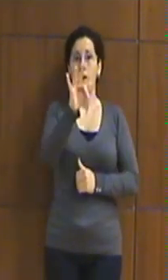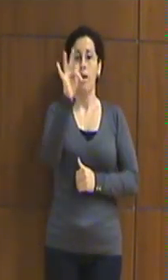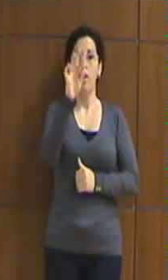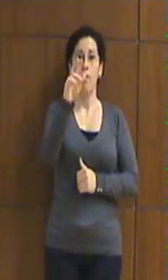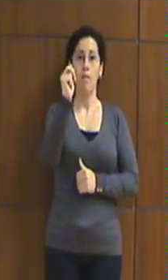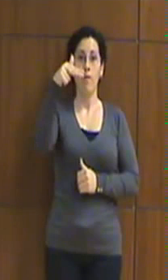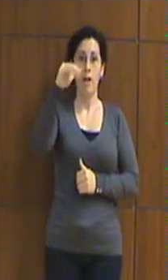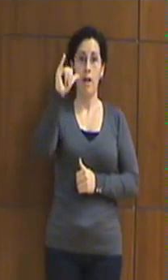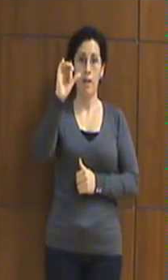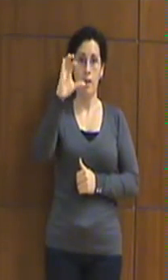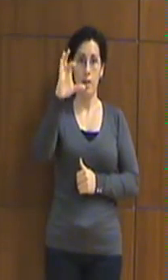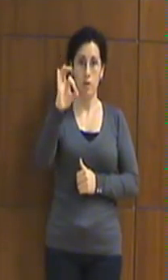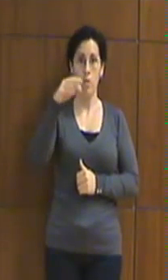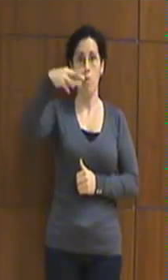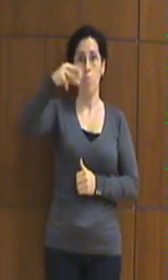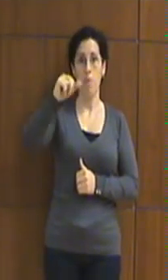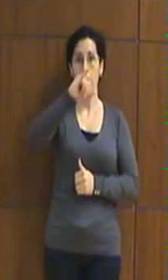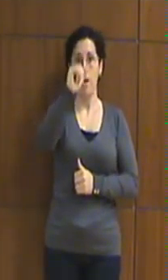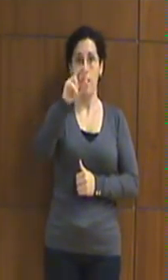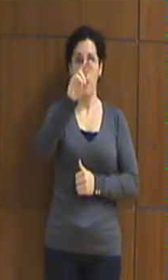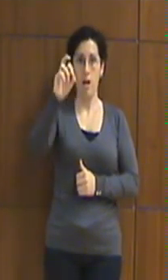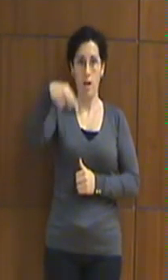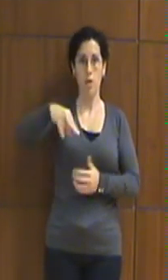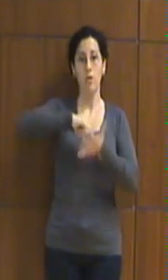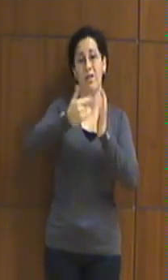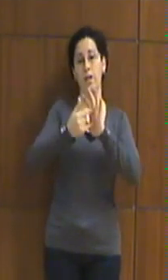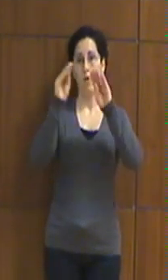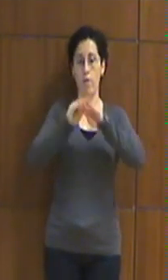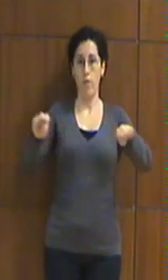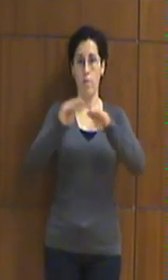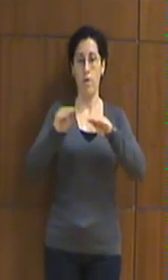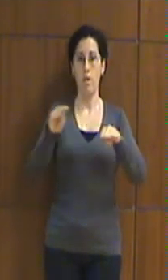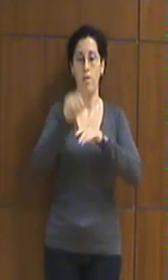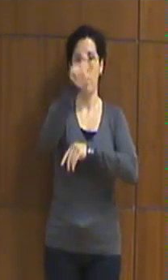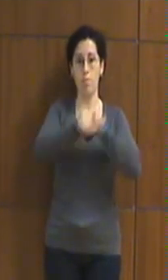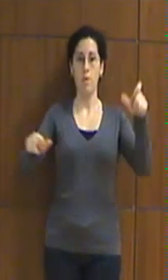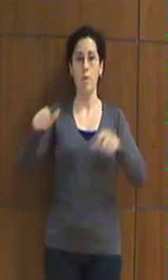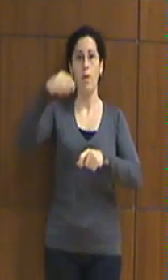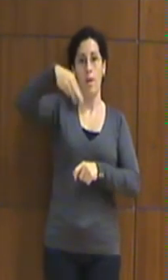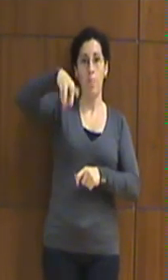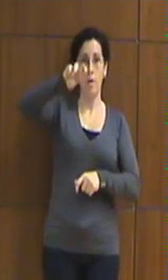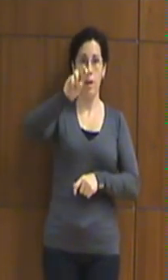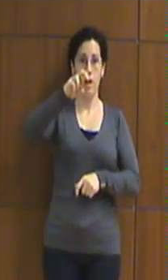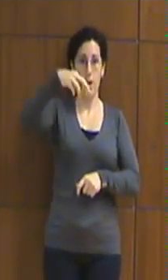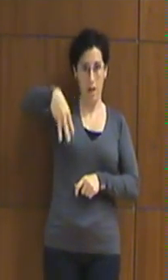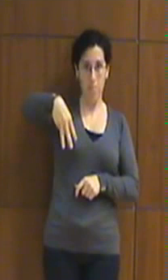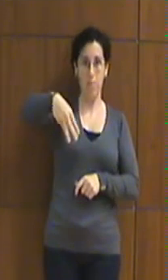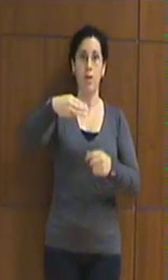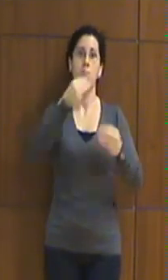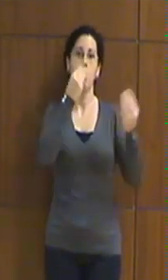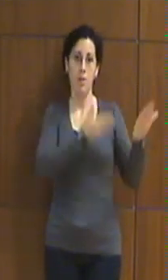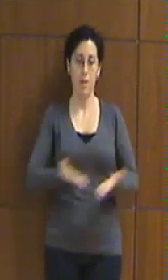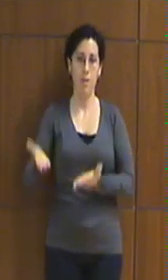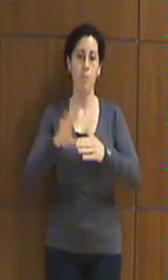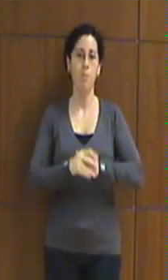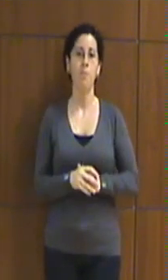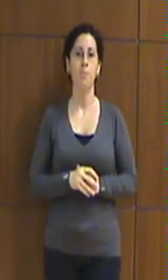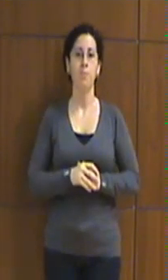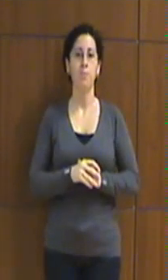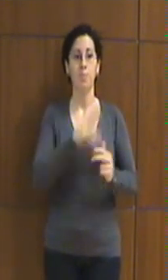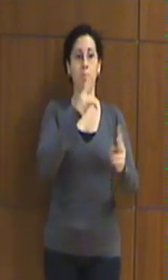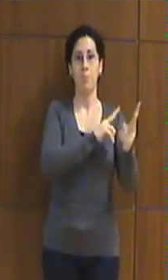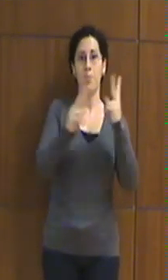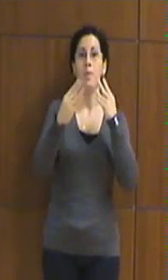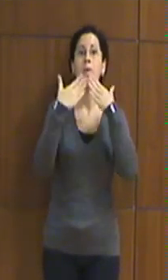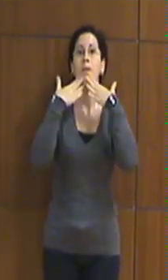Francisco Mazarrón, técnico de formación y desarrollo de personas en MRM. Bienvenido y gracias, por favor. Gracias, Juan Luis,